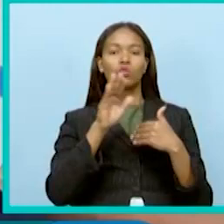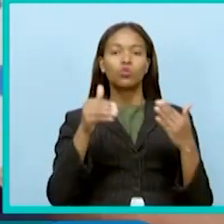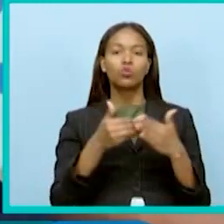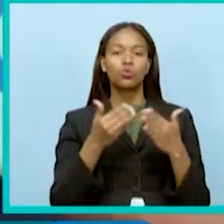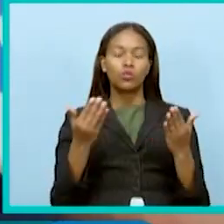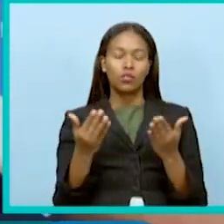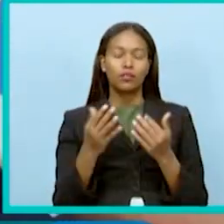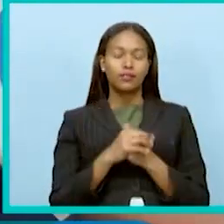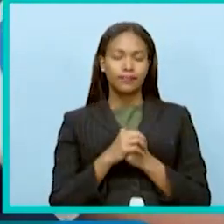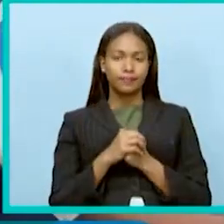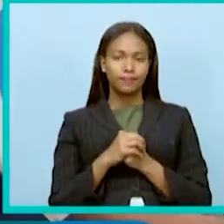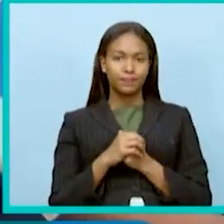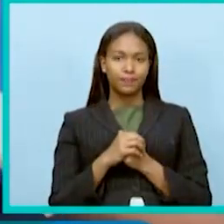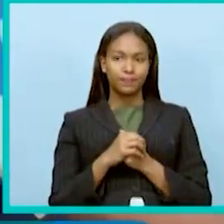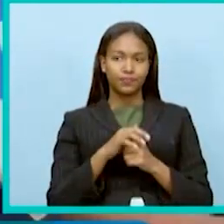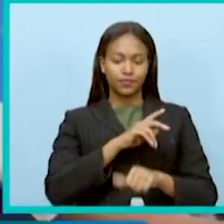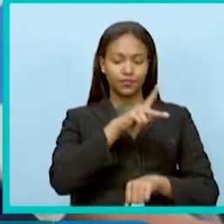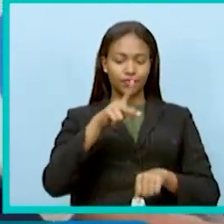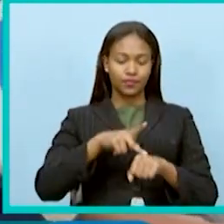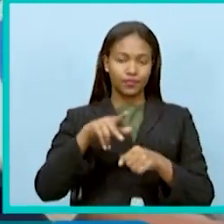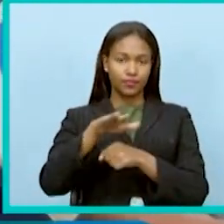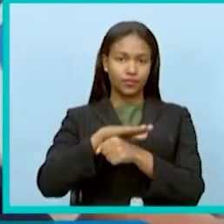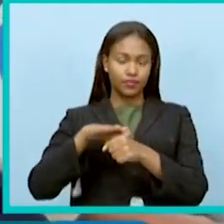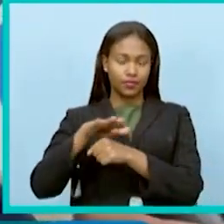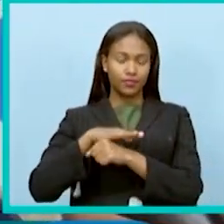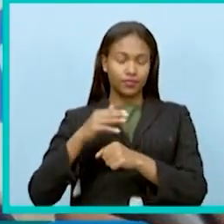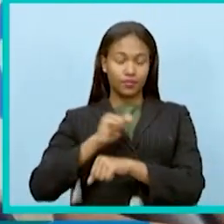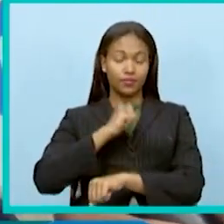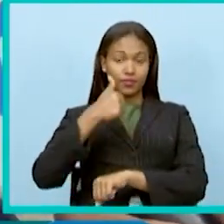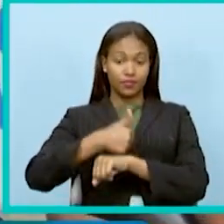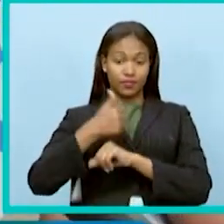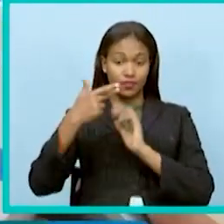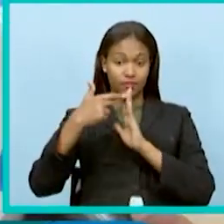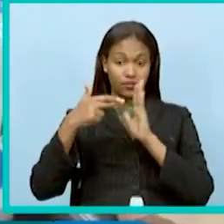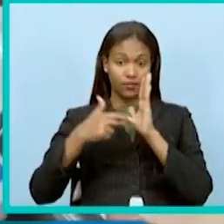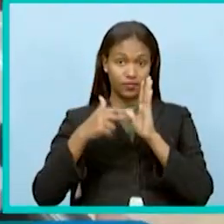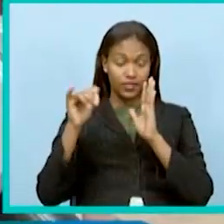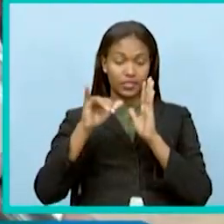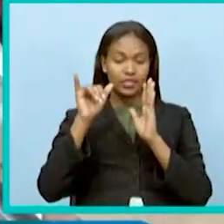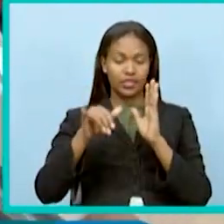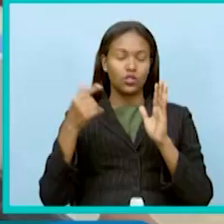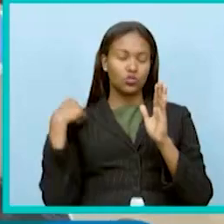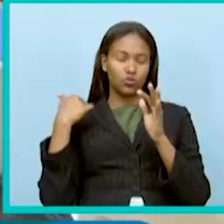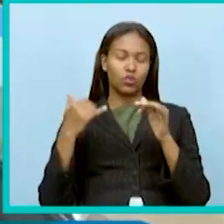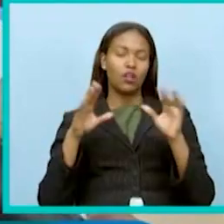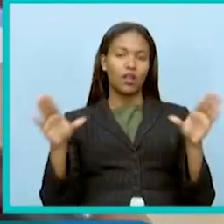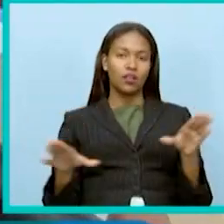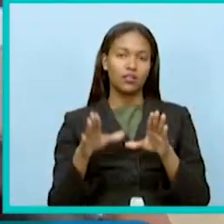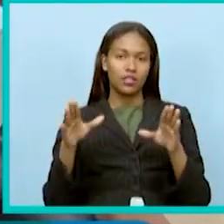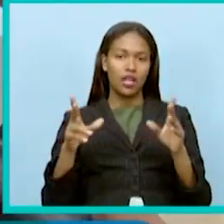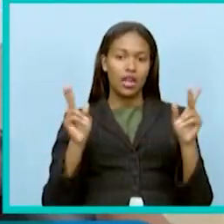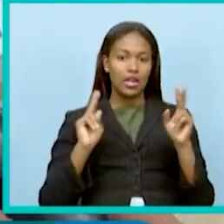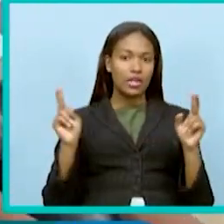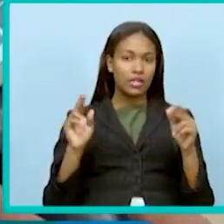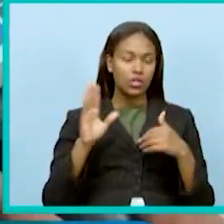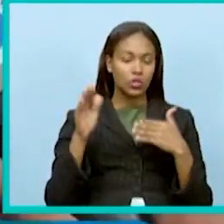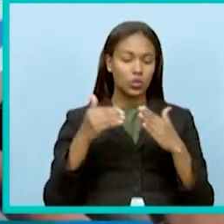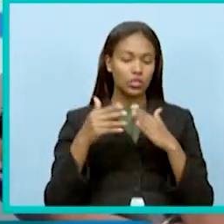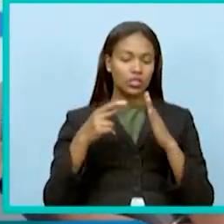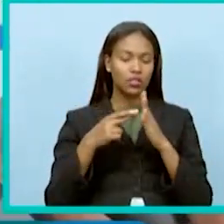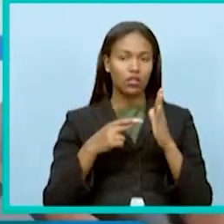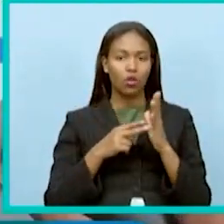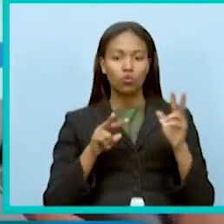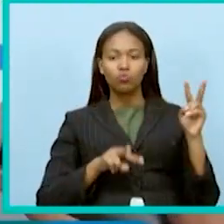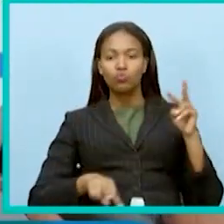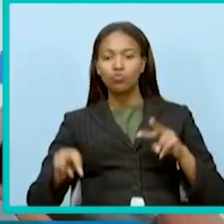de la provincia de fronteras, se establece el protocolo y eso es lo que se está haciendo, activar todo el protocolo de